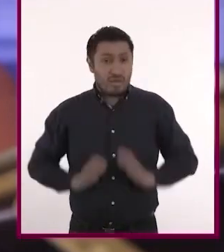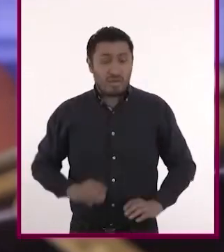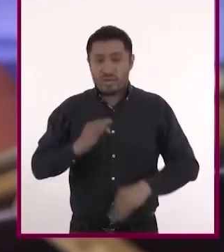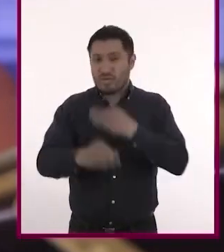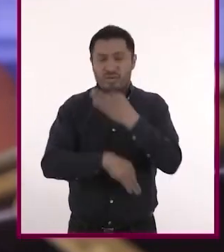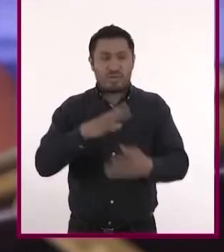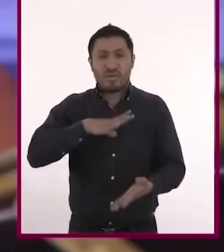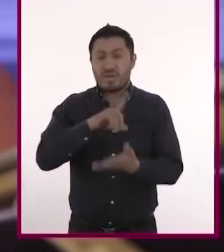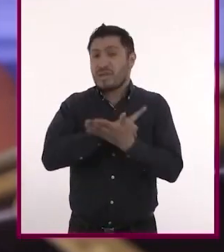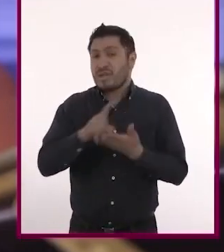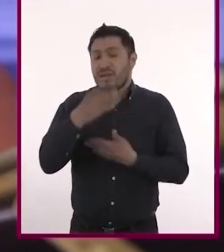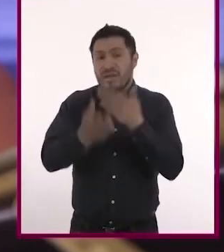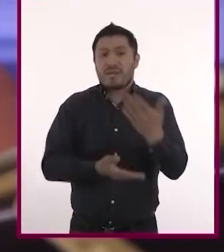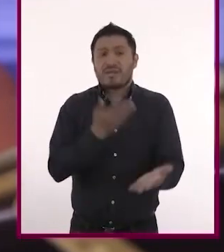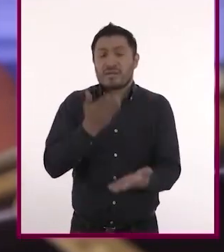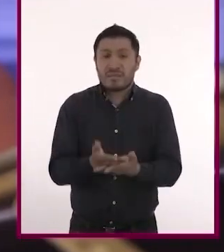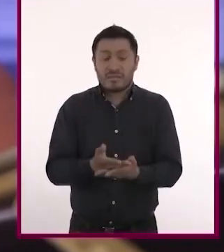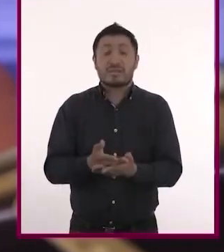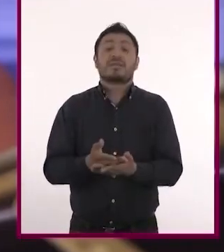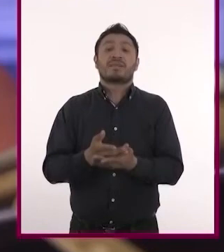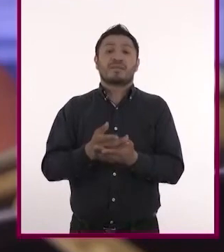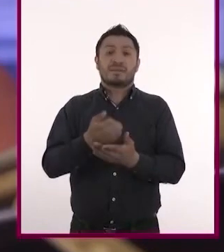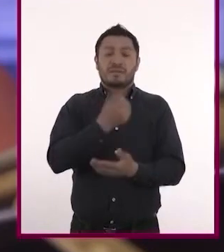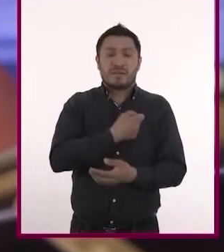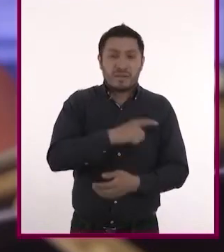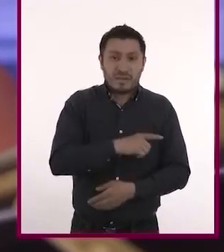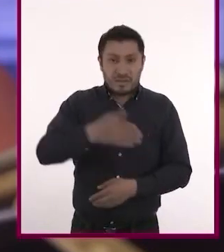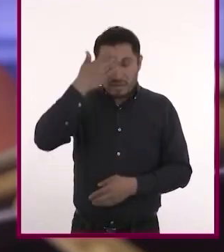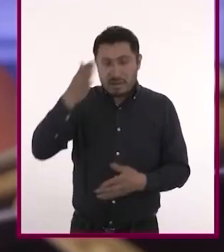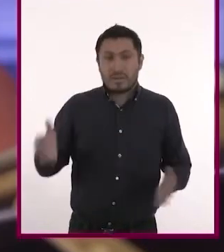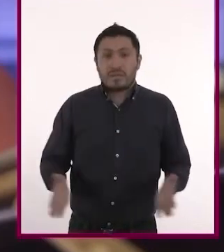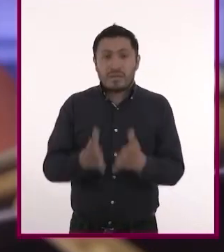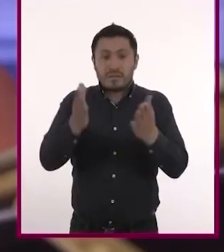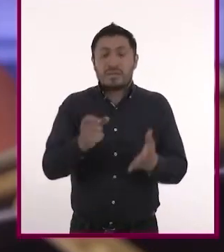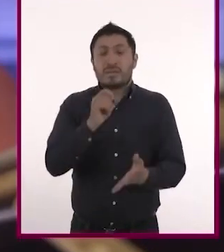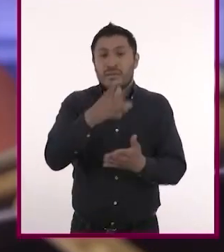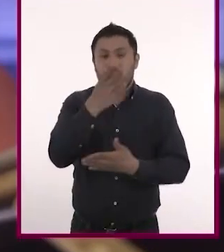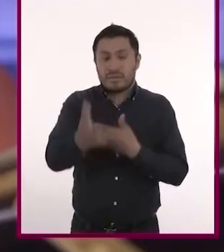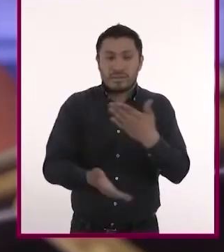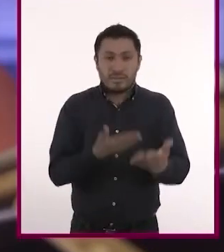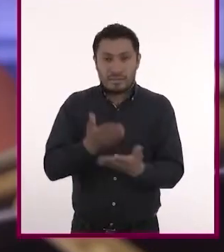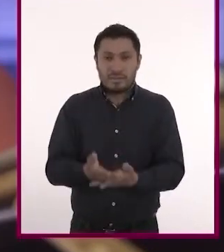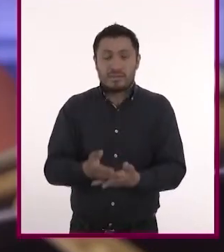tenemos derecho a acceder a servicios que promuevan nuestra salud mental, así como acceder a servicios de